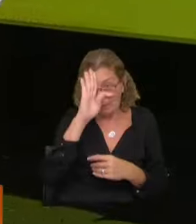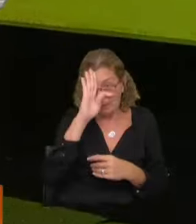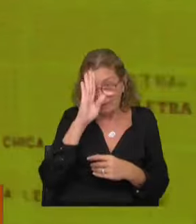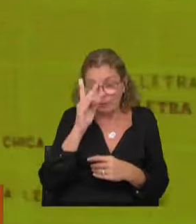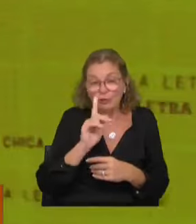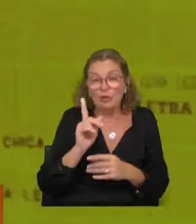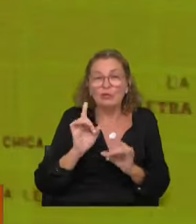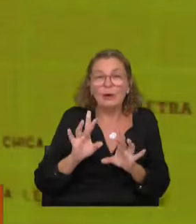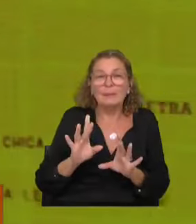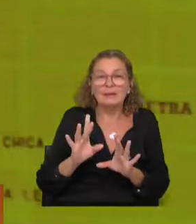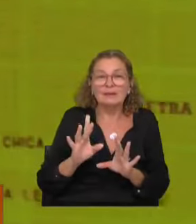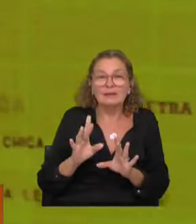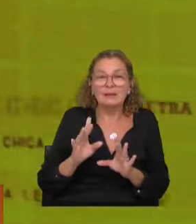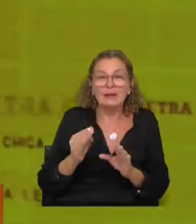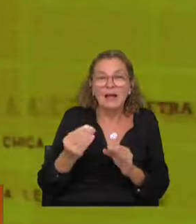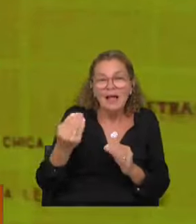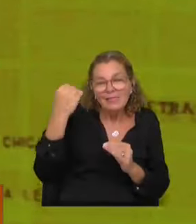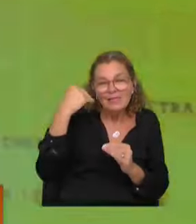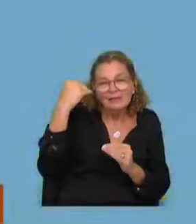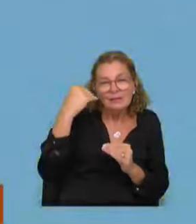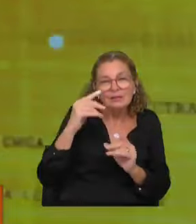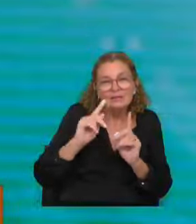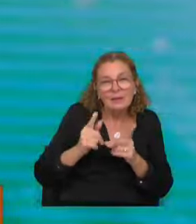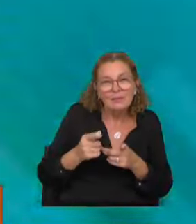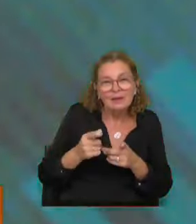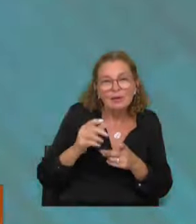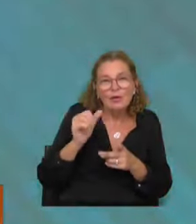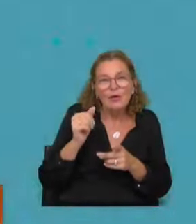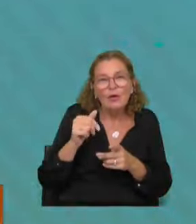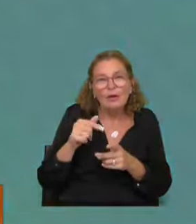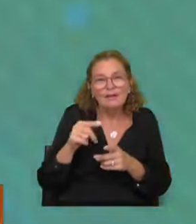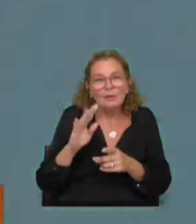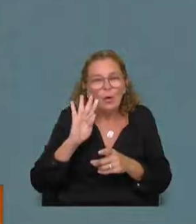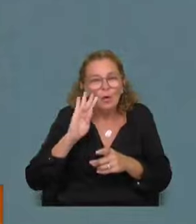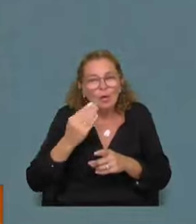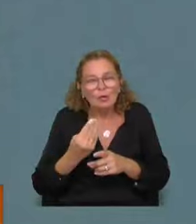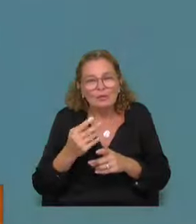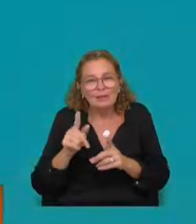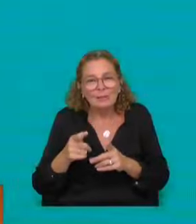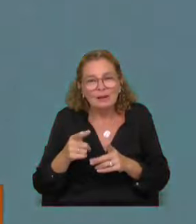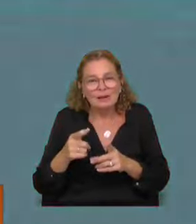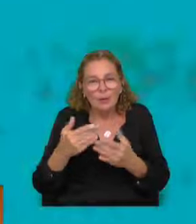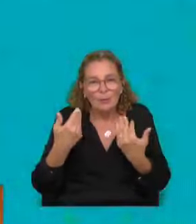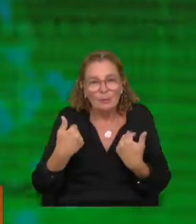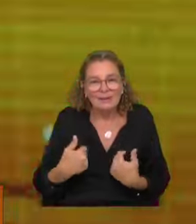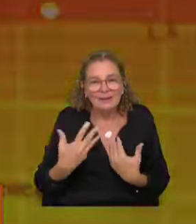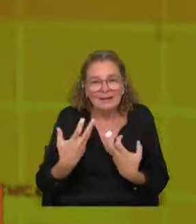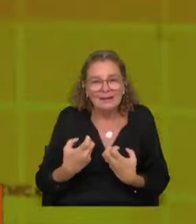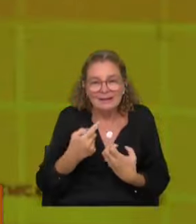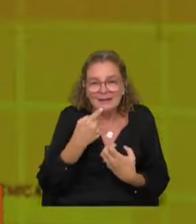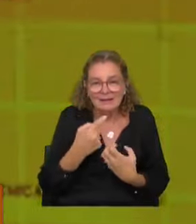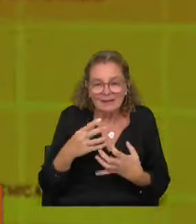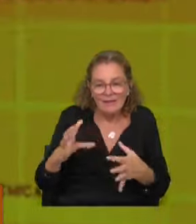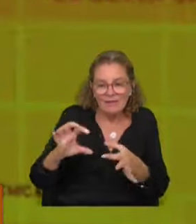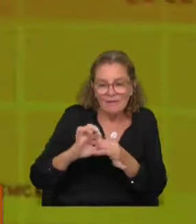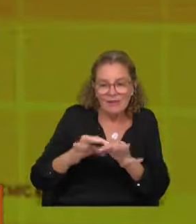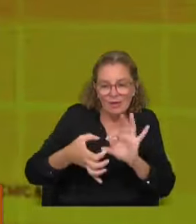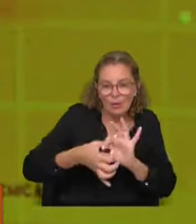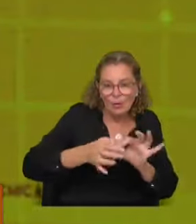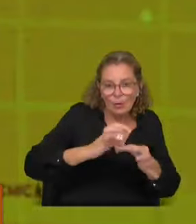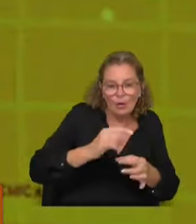son solamente habilidades cognitivas también son conductuales y esas habilidades conductuales y comportamentales permiten establecer los vínculos y las